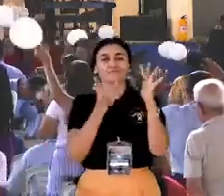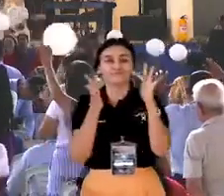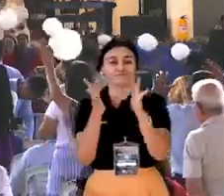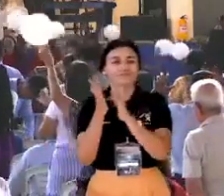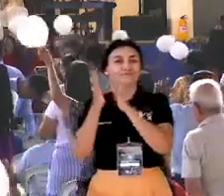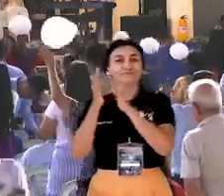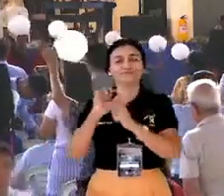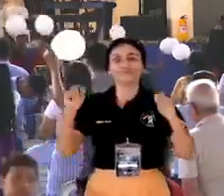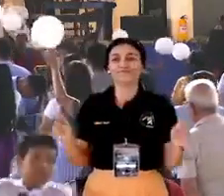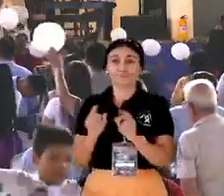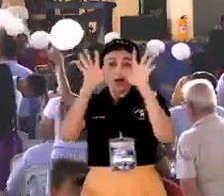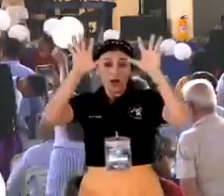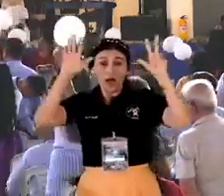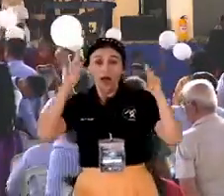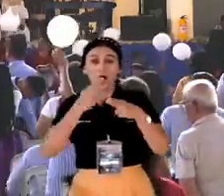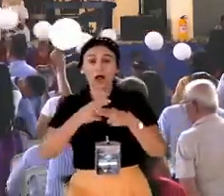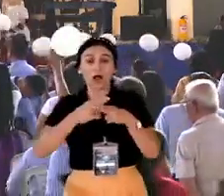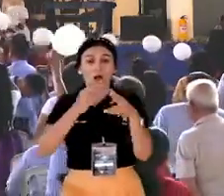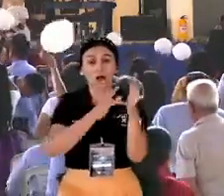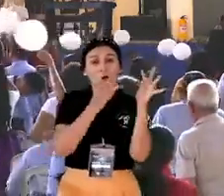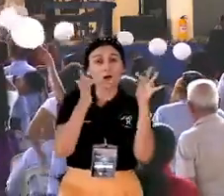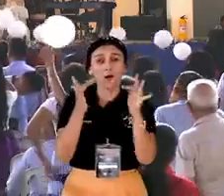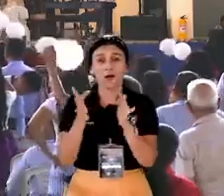el nombre del Señor Jesucristo.